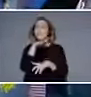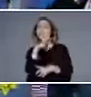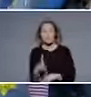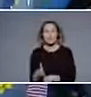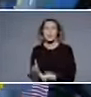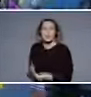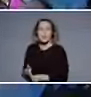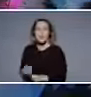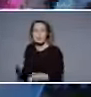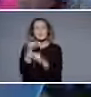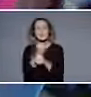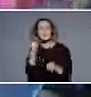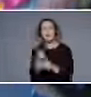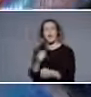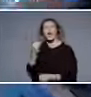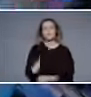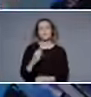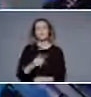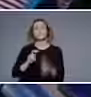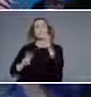a buscar un puesto a otro lado.